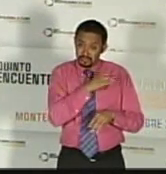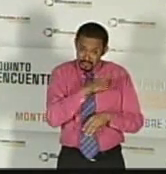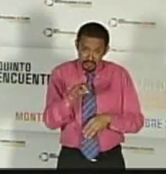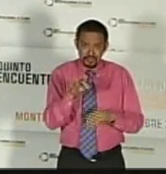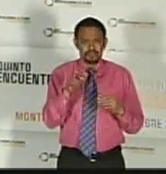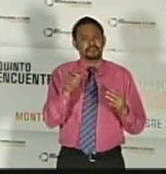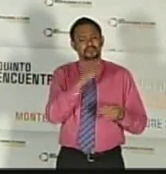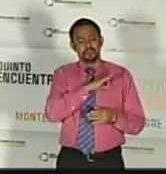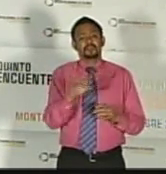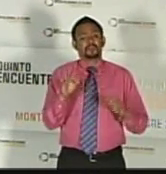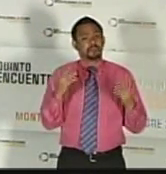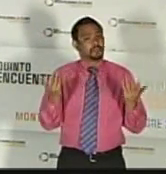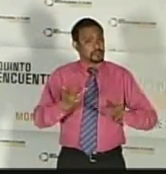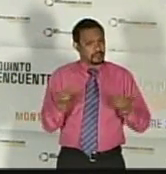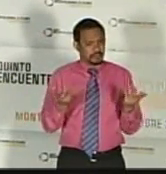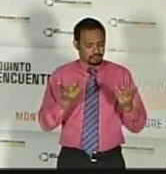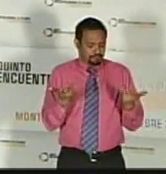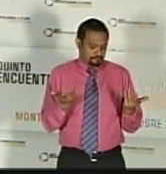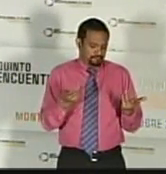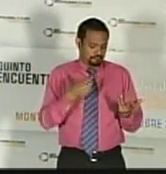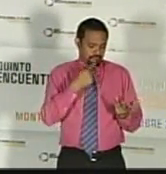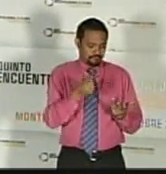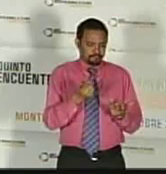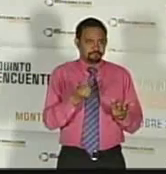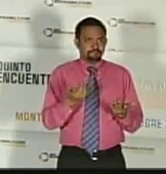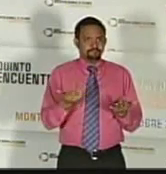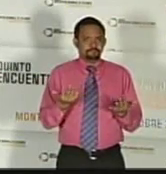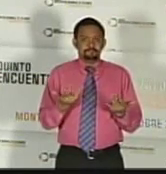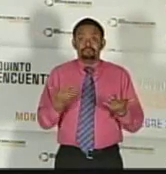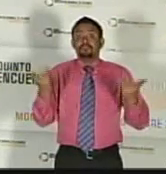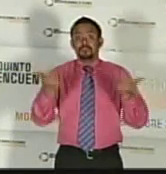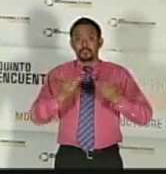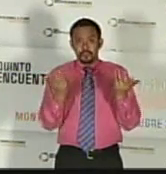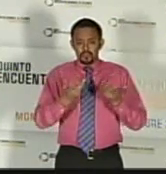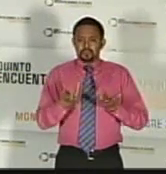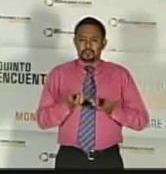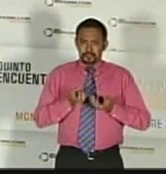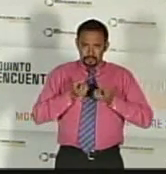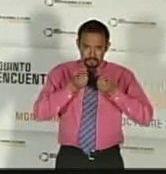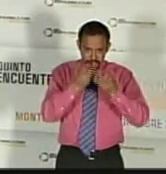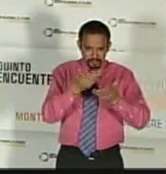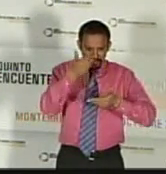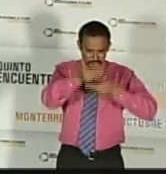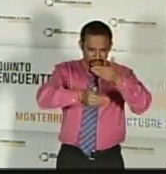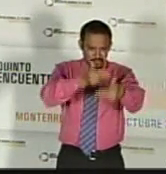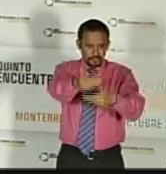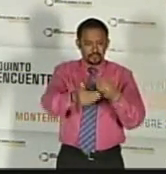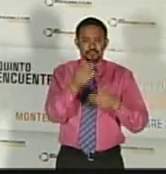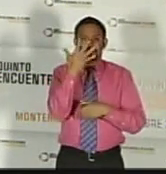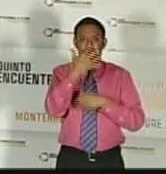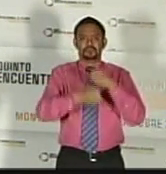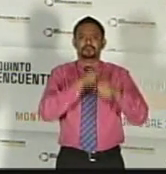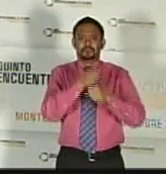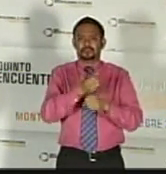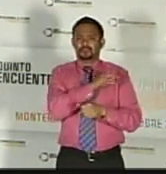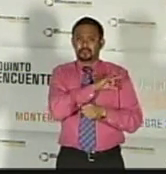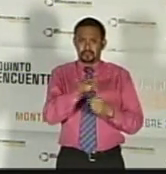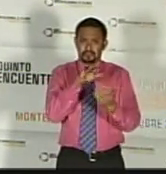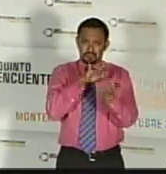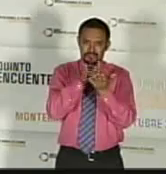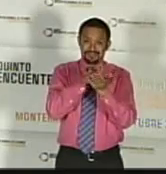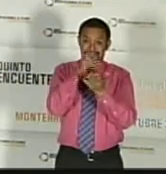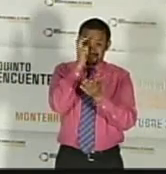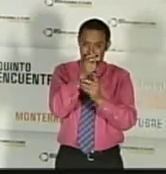ser posible, valga la redundancia, hacer una contribución en los próximos 5 años. Y esa sería la